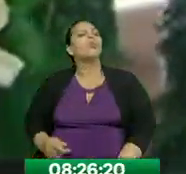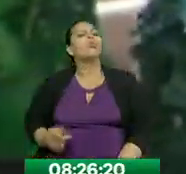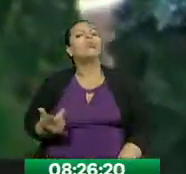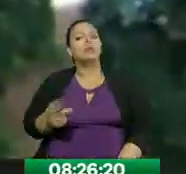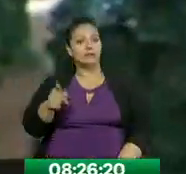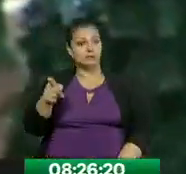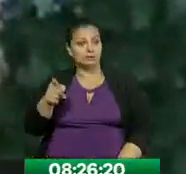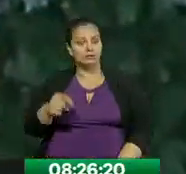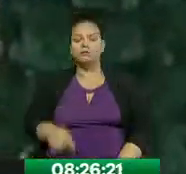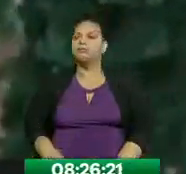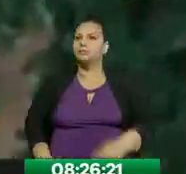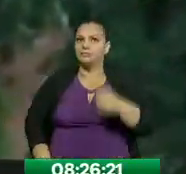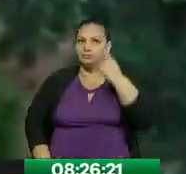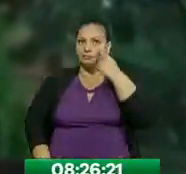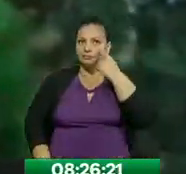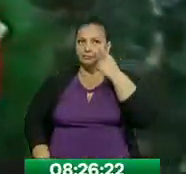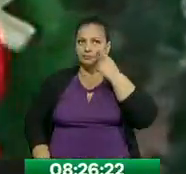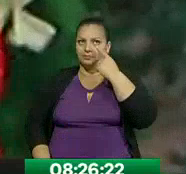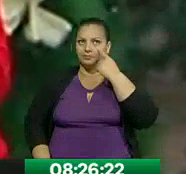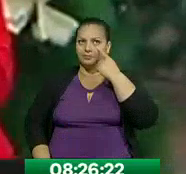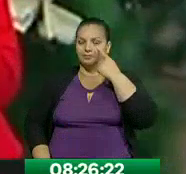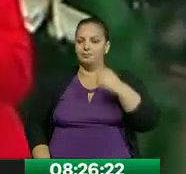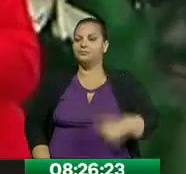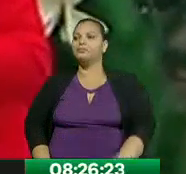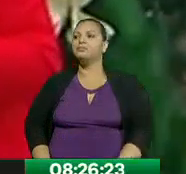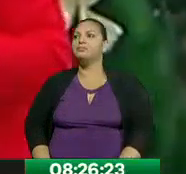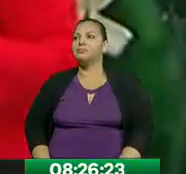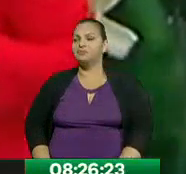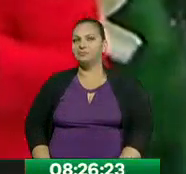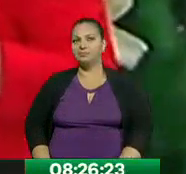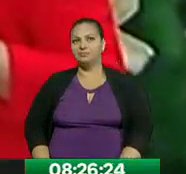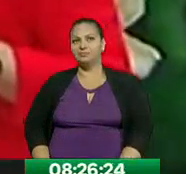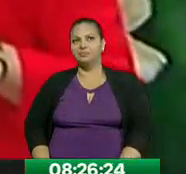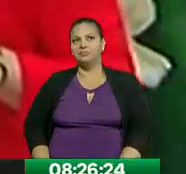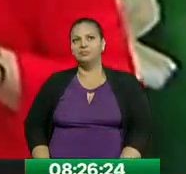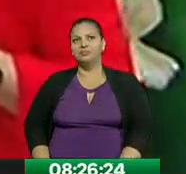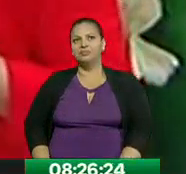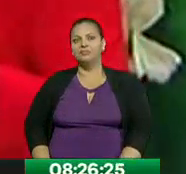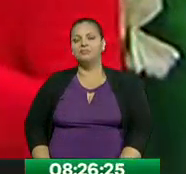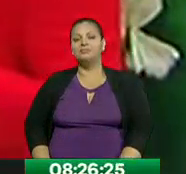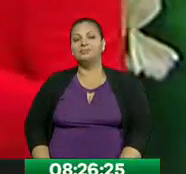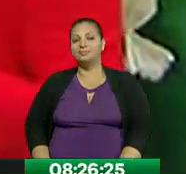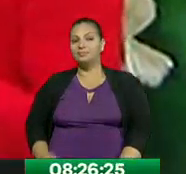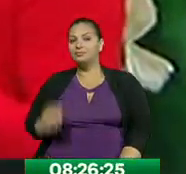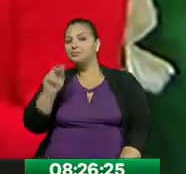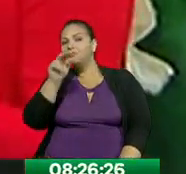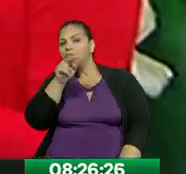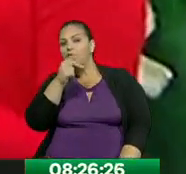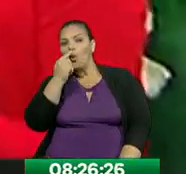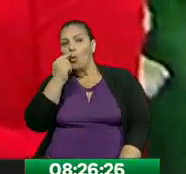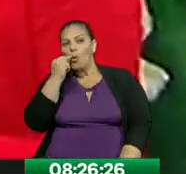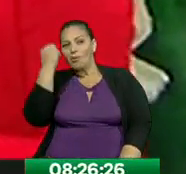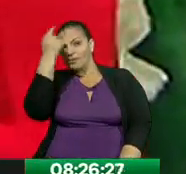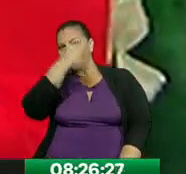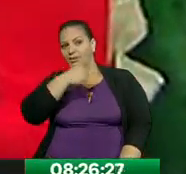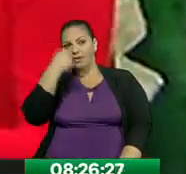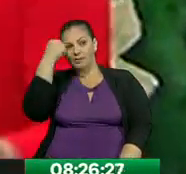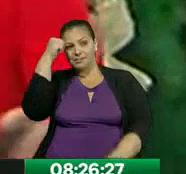mírenlo acá para que lo conozcan. Ustedes lo van a buscar aquí en la feria navideña, dice dónde está Papá Noel, y aquí lo va a encontrar y con todas las